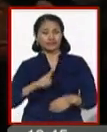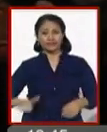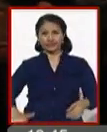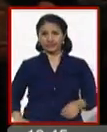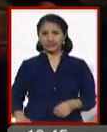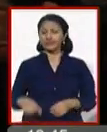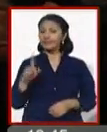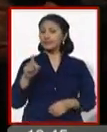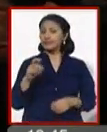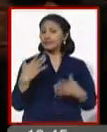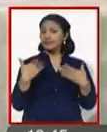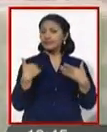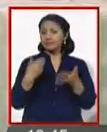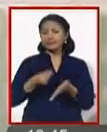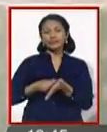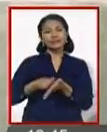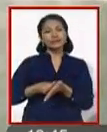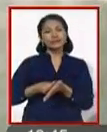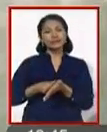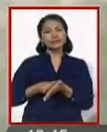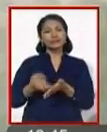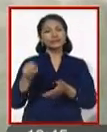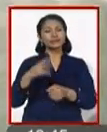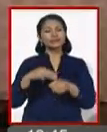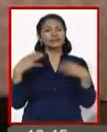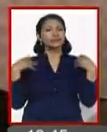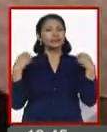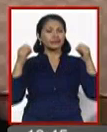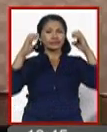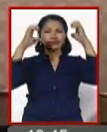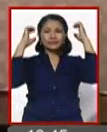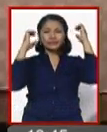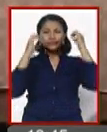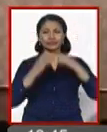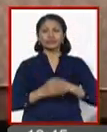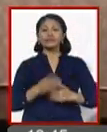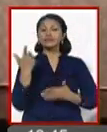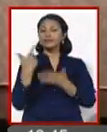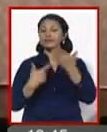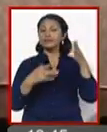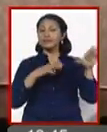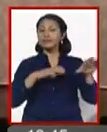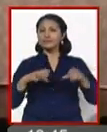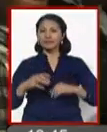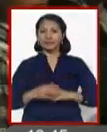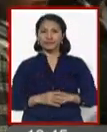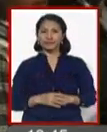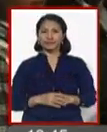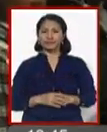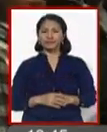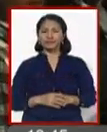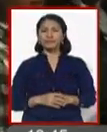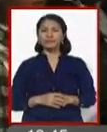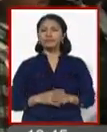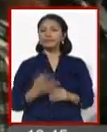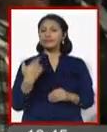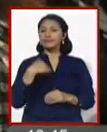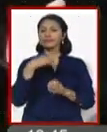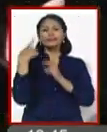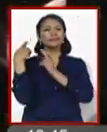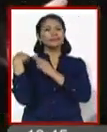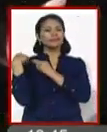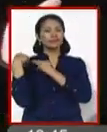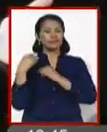que tienen que poner de sus recursos ítems de salud y educación? ¿Qué hacer? Que no es su competencia,